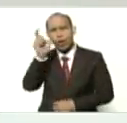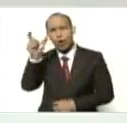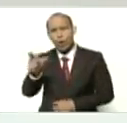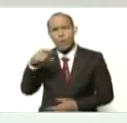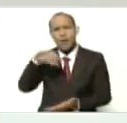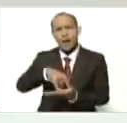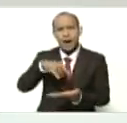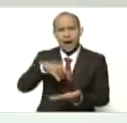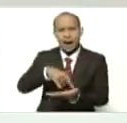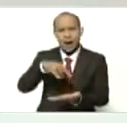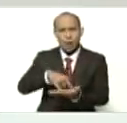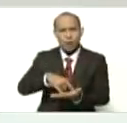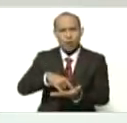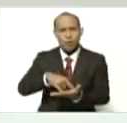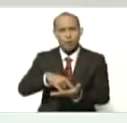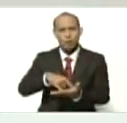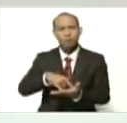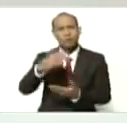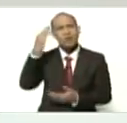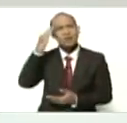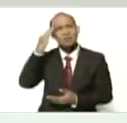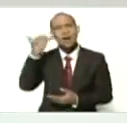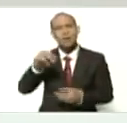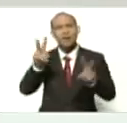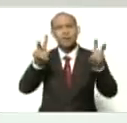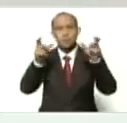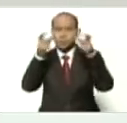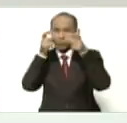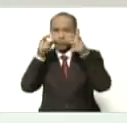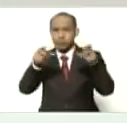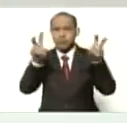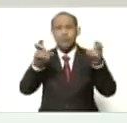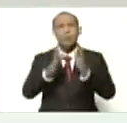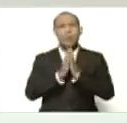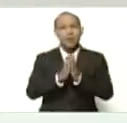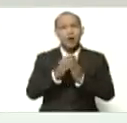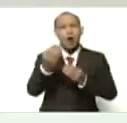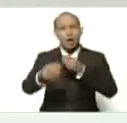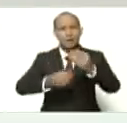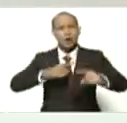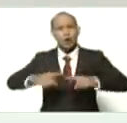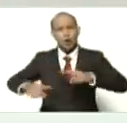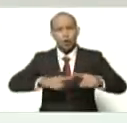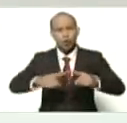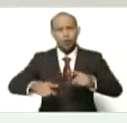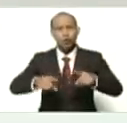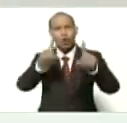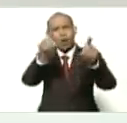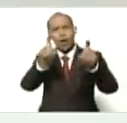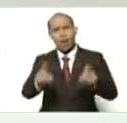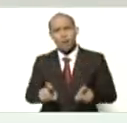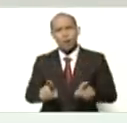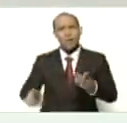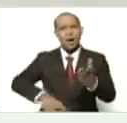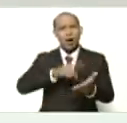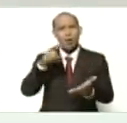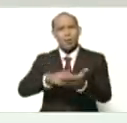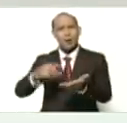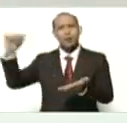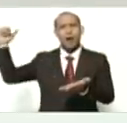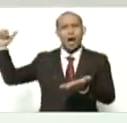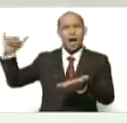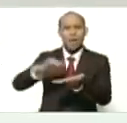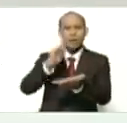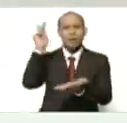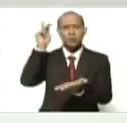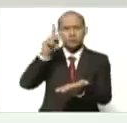sabemos que está muy pendiente de este tema bueno tomar cartas en el asunto las pruebas de vida a la llegada en